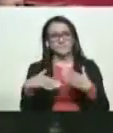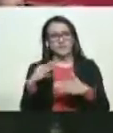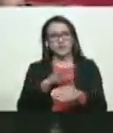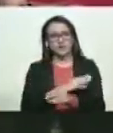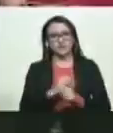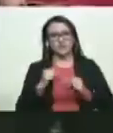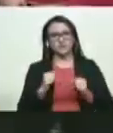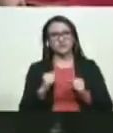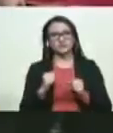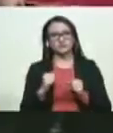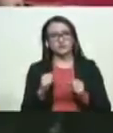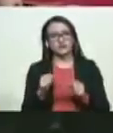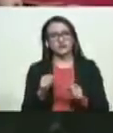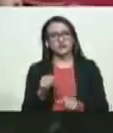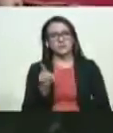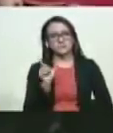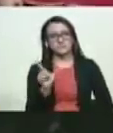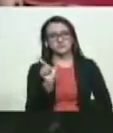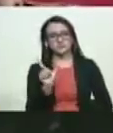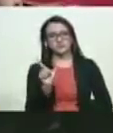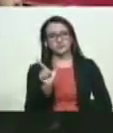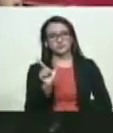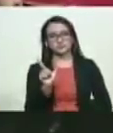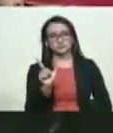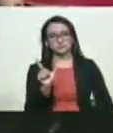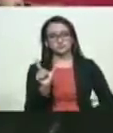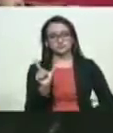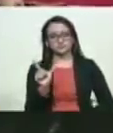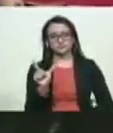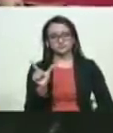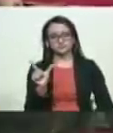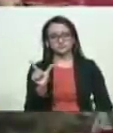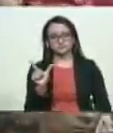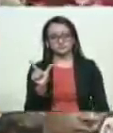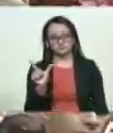fortalecer al partido socialista unido de venezuela